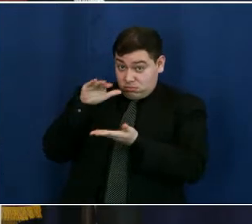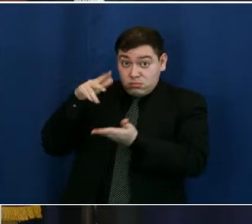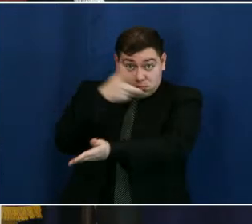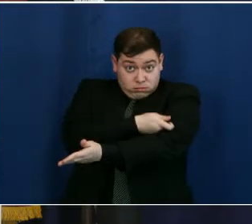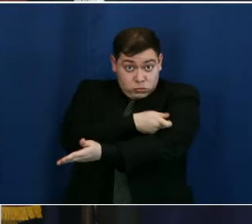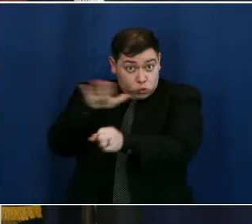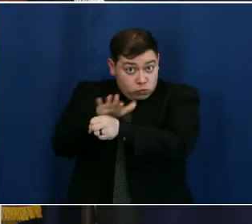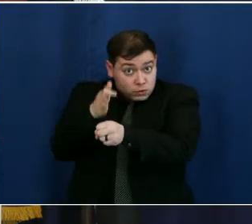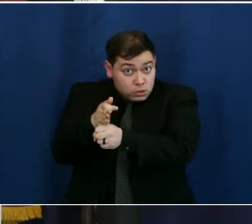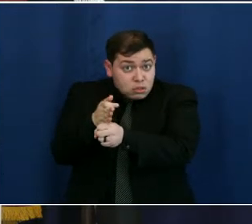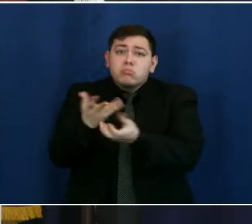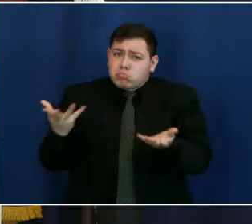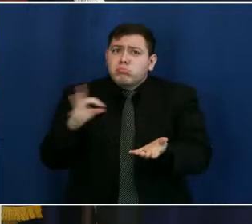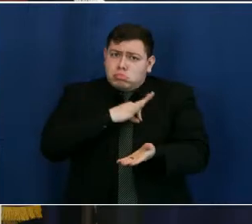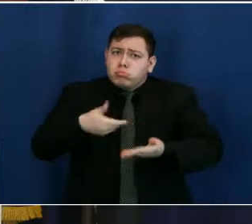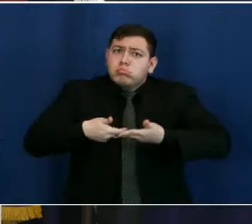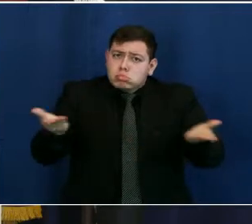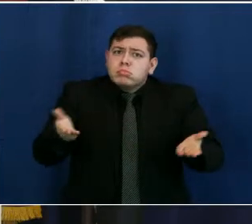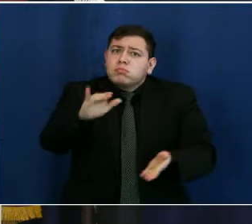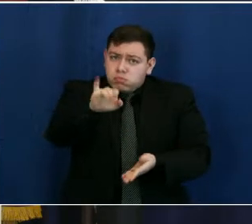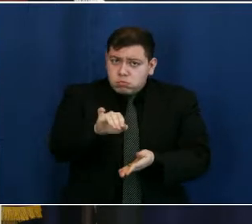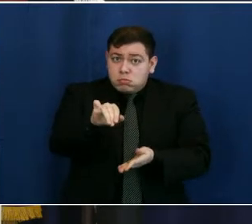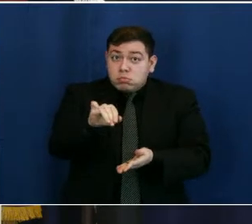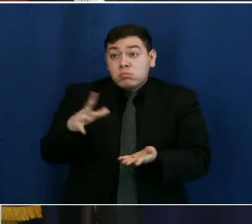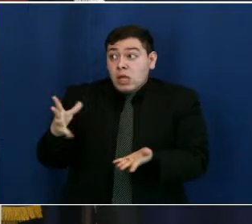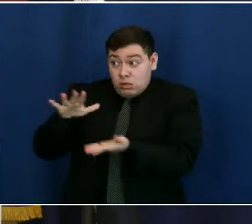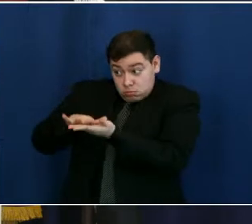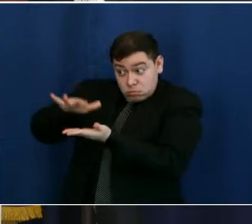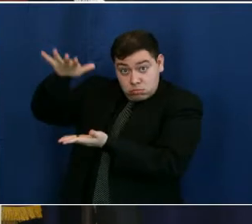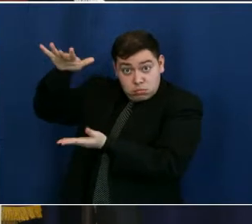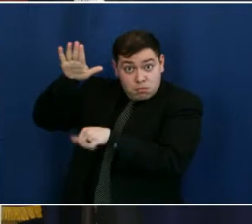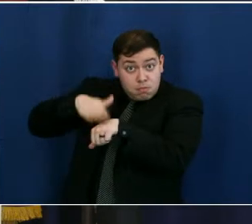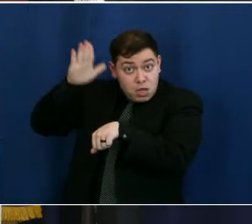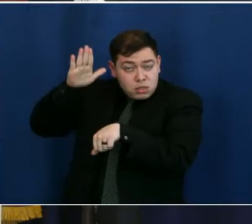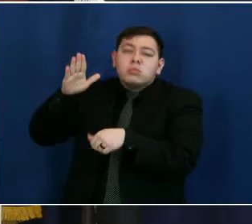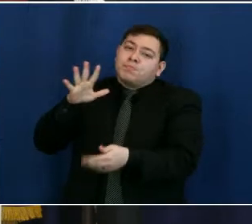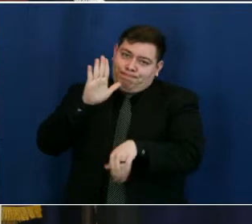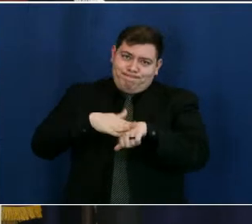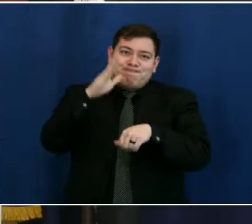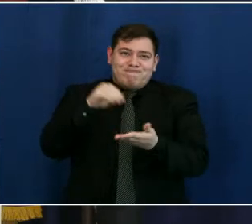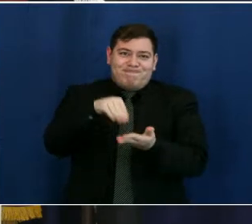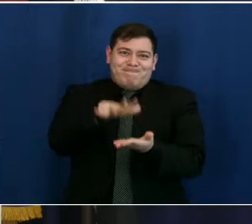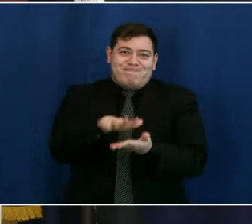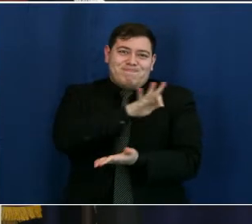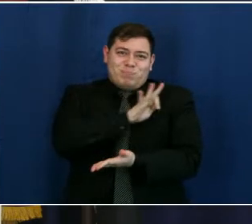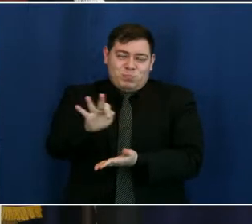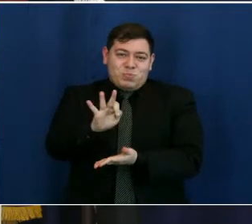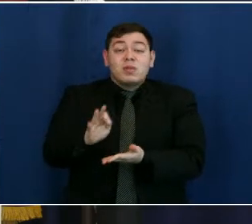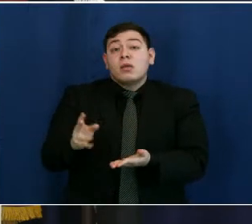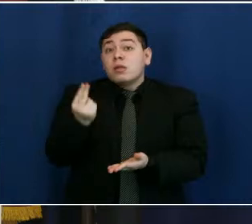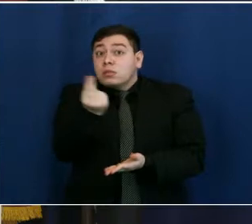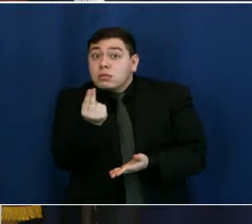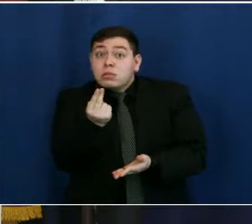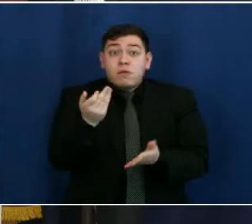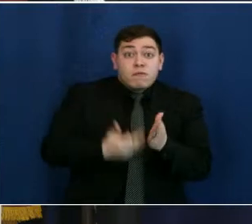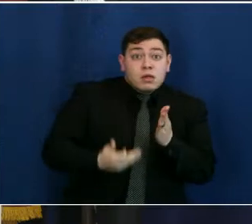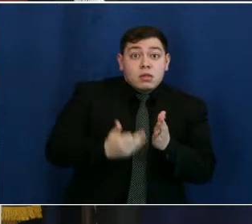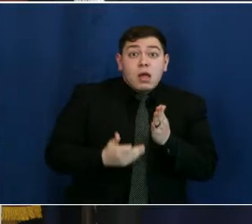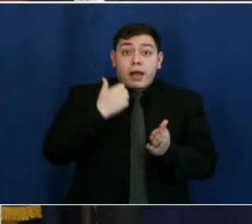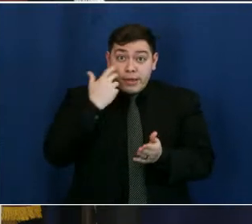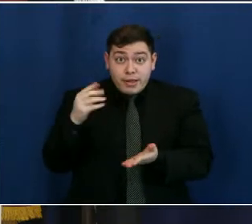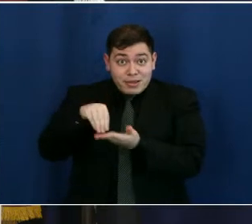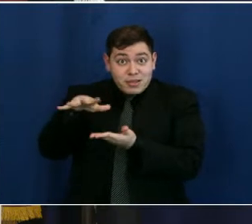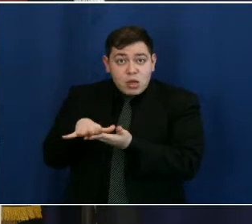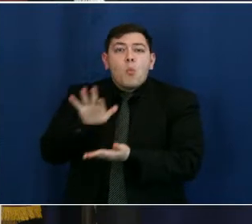vacunas haya, vamos a poder enfocarnos en que todas las personas que la necesiten la obtengan. Así